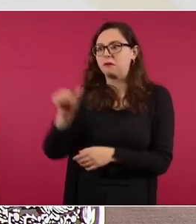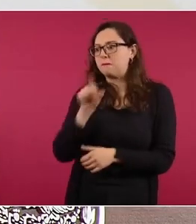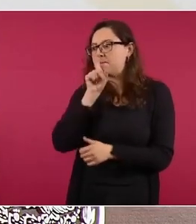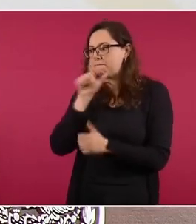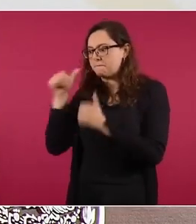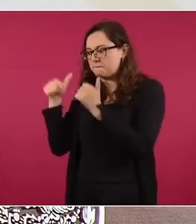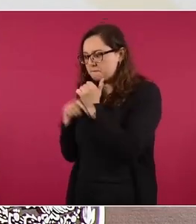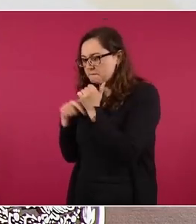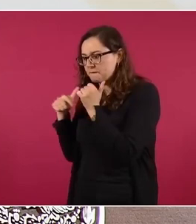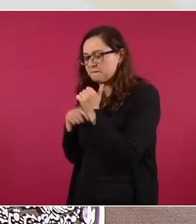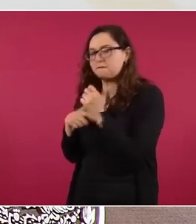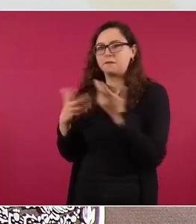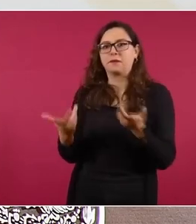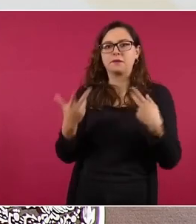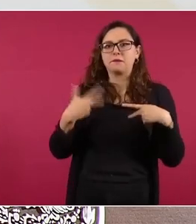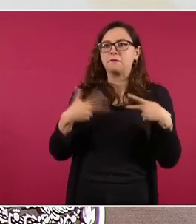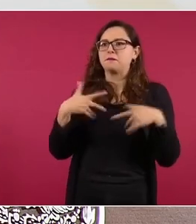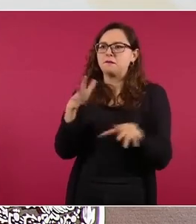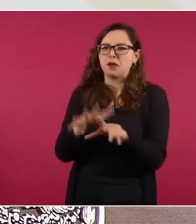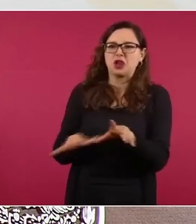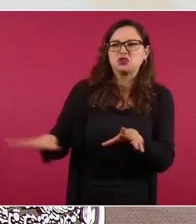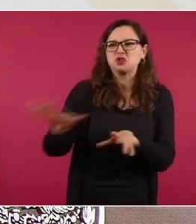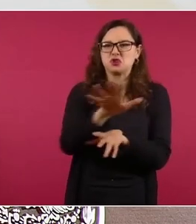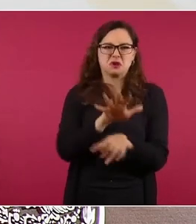reprimiendo al pueblo.